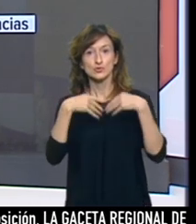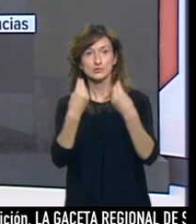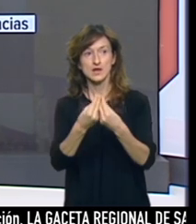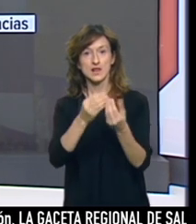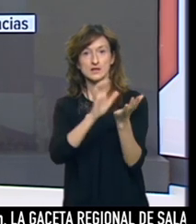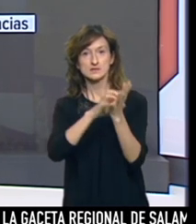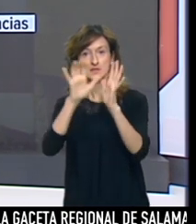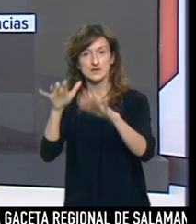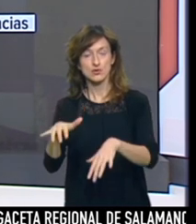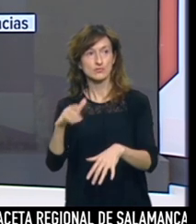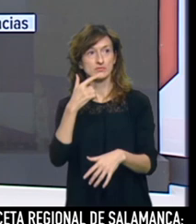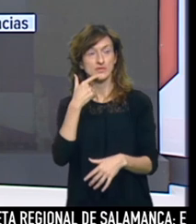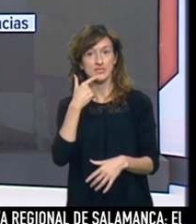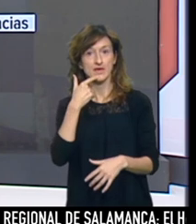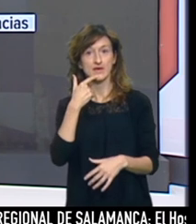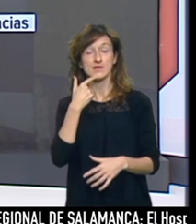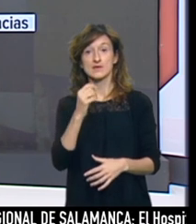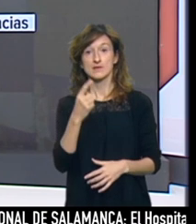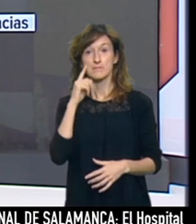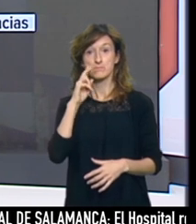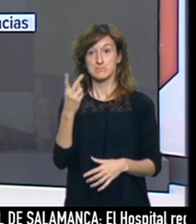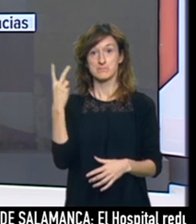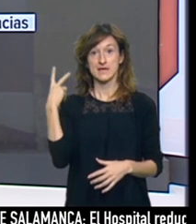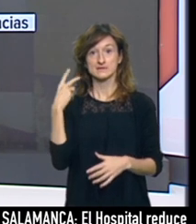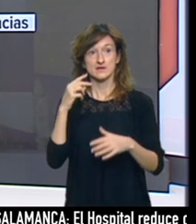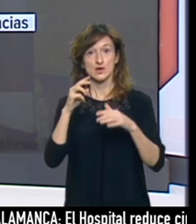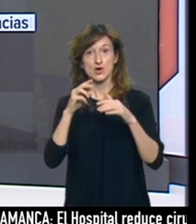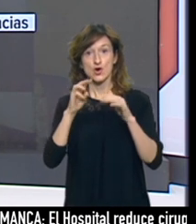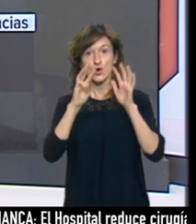en la comunidad de casos registrados asciende, ahí lo tienen, a